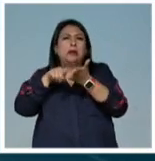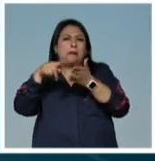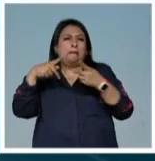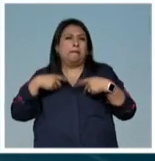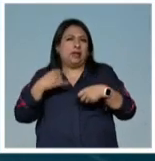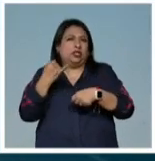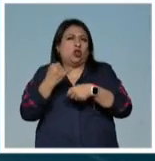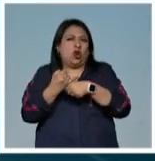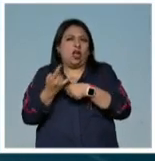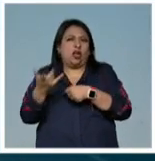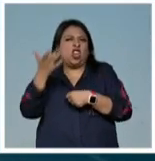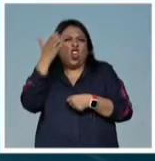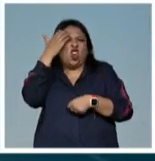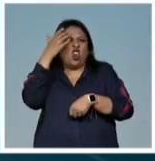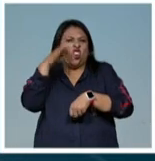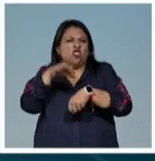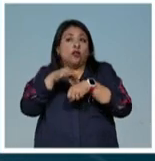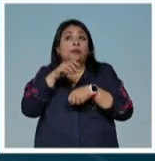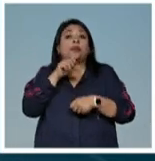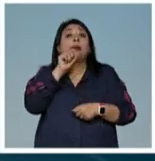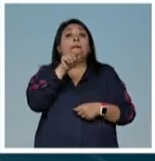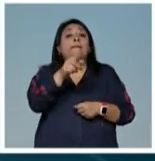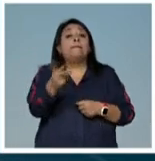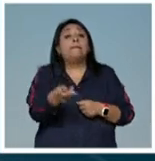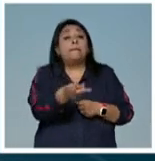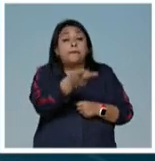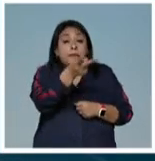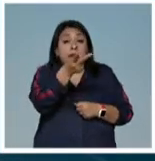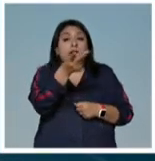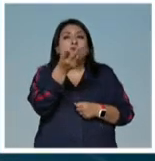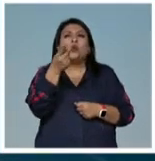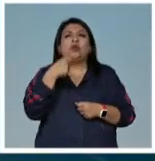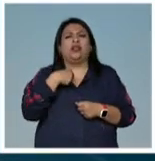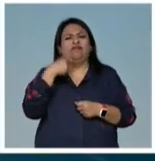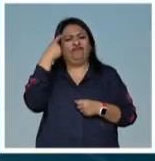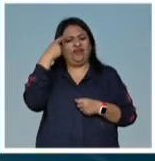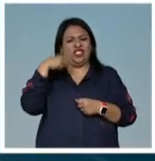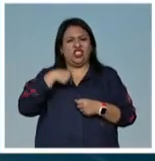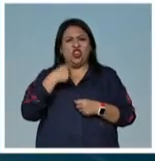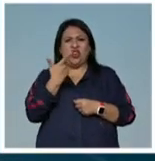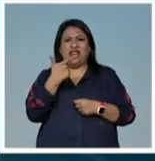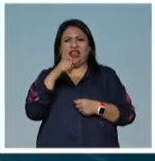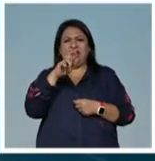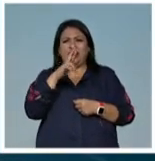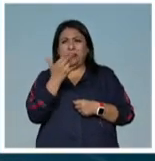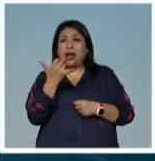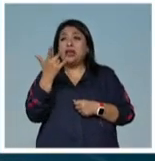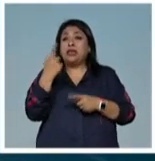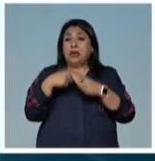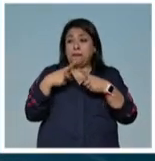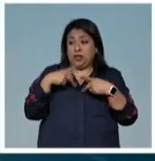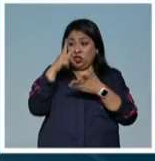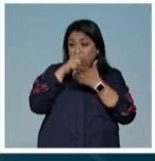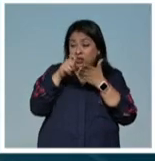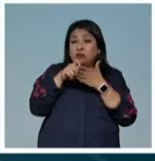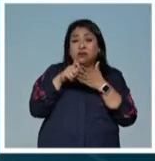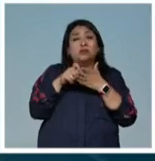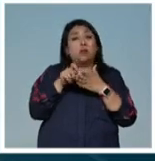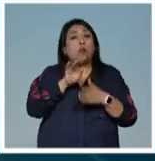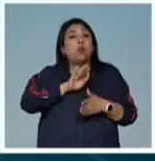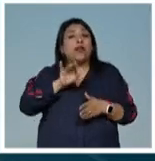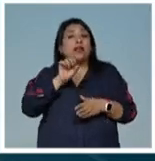tan cercano. Y también está la pregunta que se hace el propio Garibay, si los escritores estamos